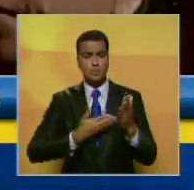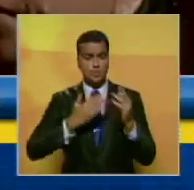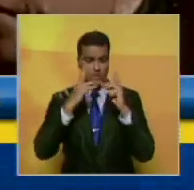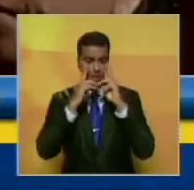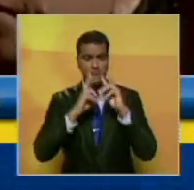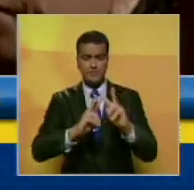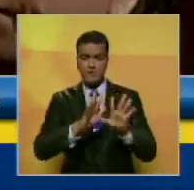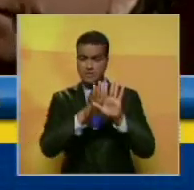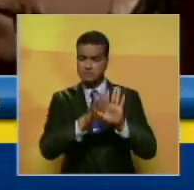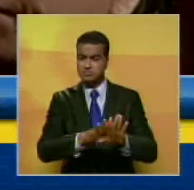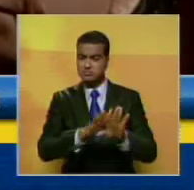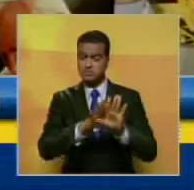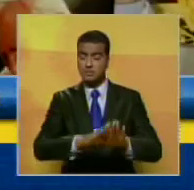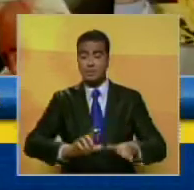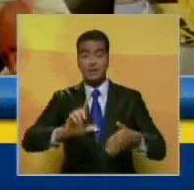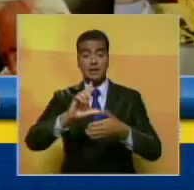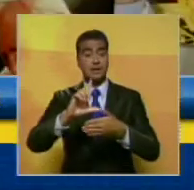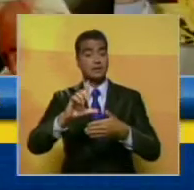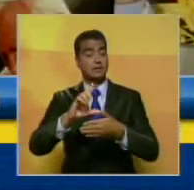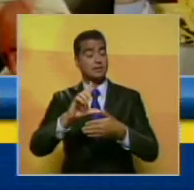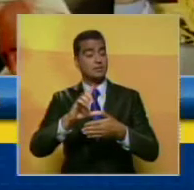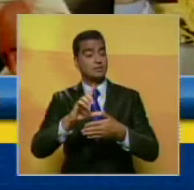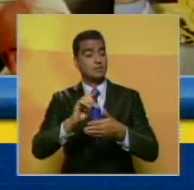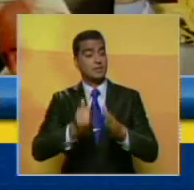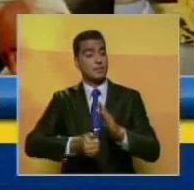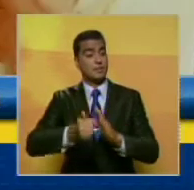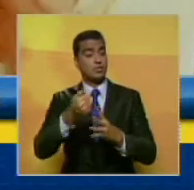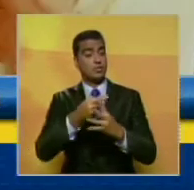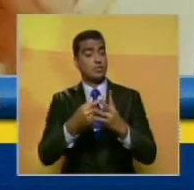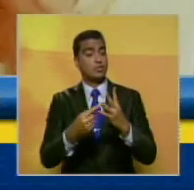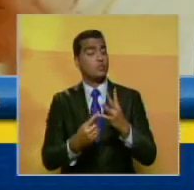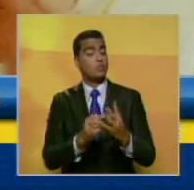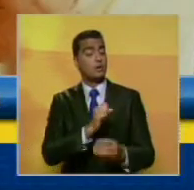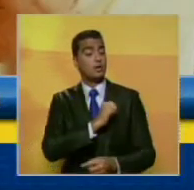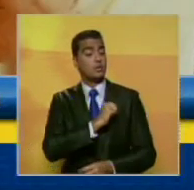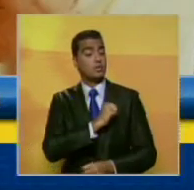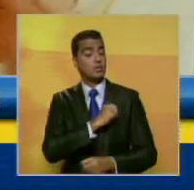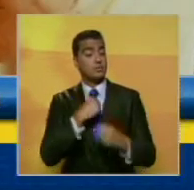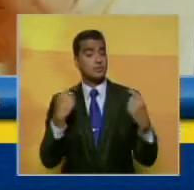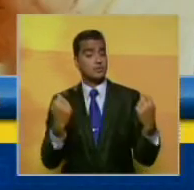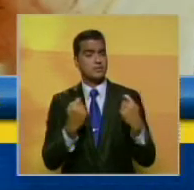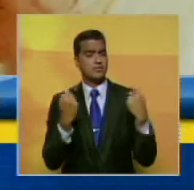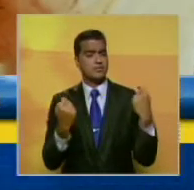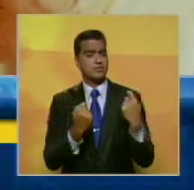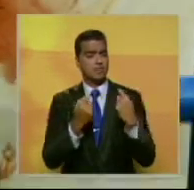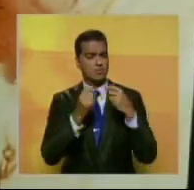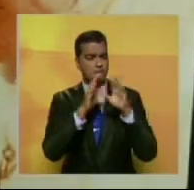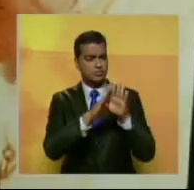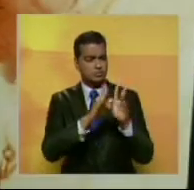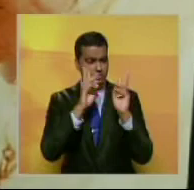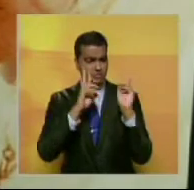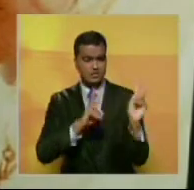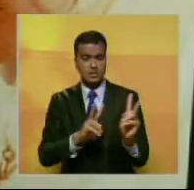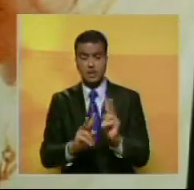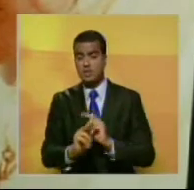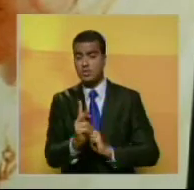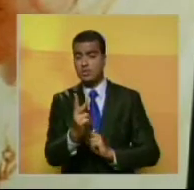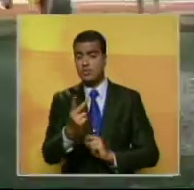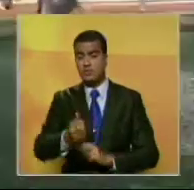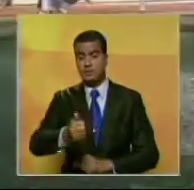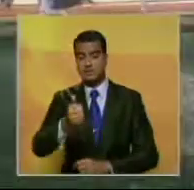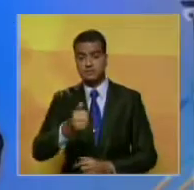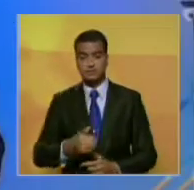la ceremonia. Desde América Latina, la región con el mayor número de católicos, celebraron con vigilias y misas la doble